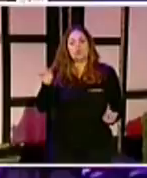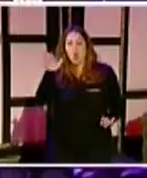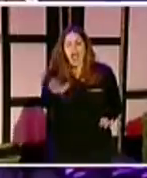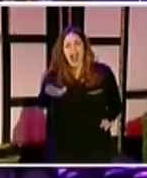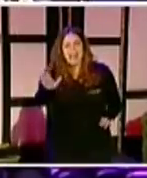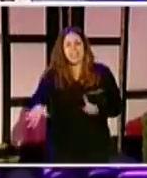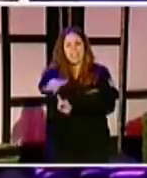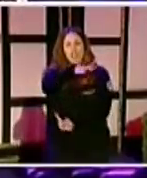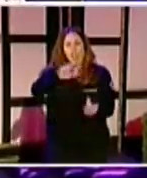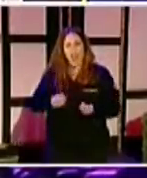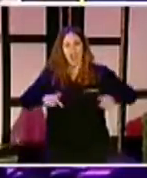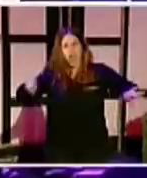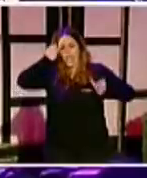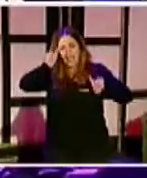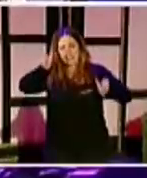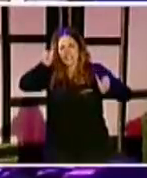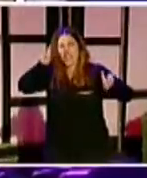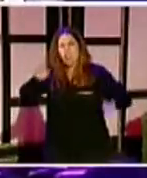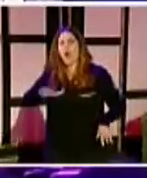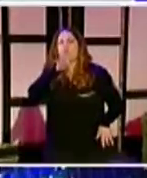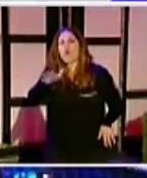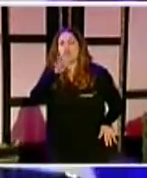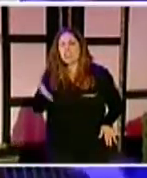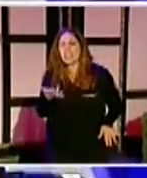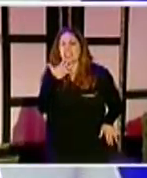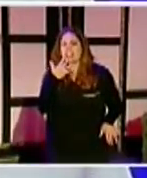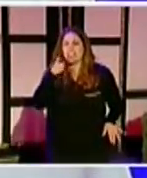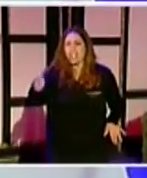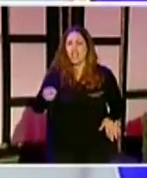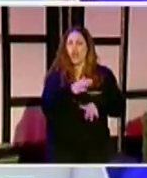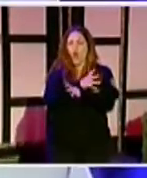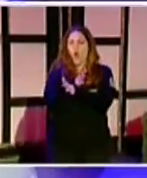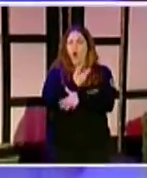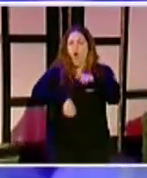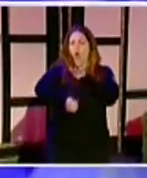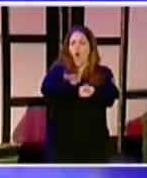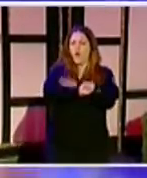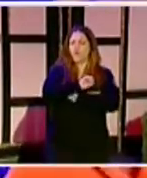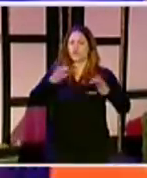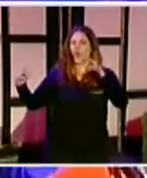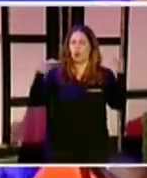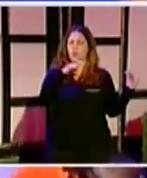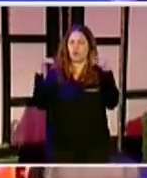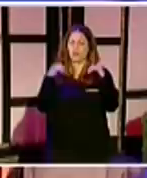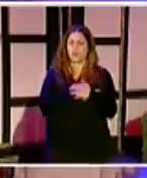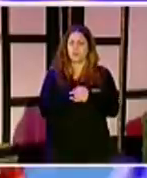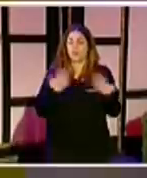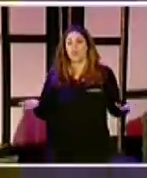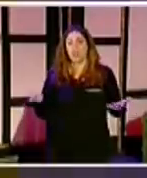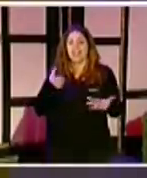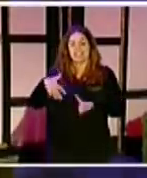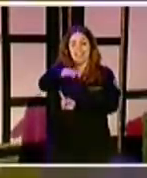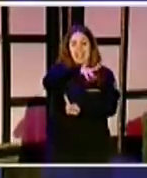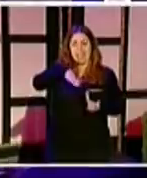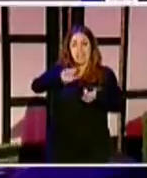medio si él siempre juega de delantero? ¿Así no va a aprobar nunca? Yo creo que usted está equivocada, señora. Conocimiento del medio es una asignatura